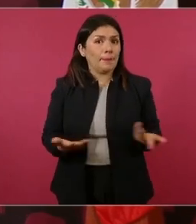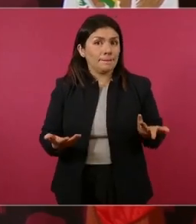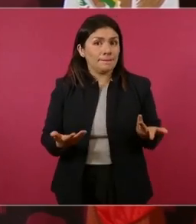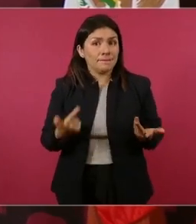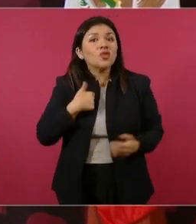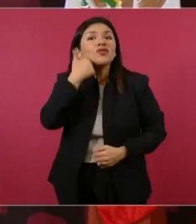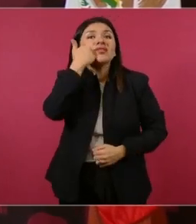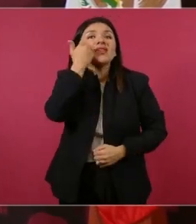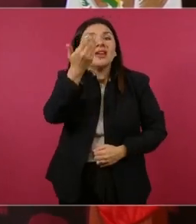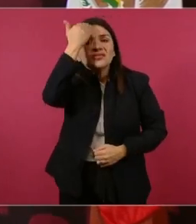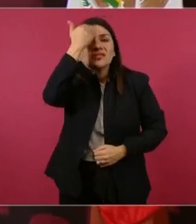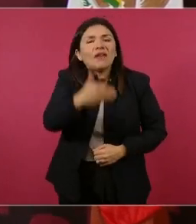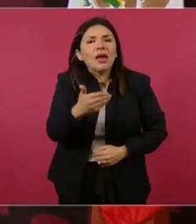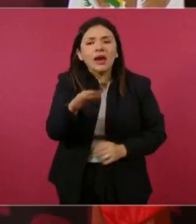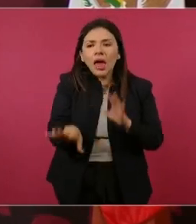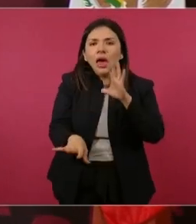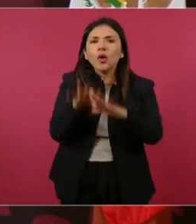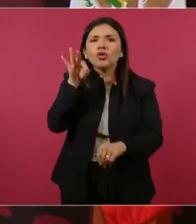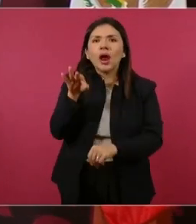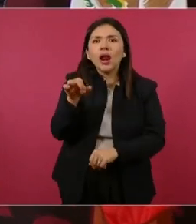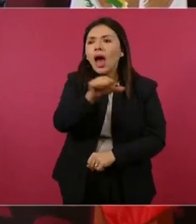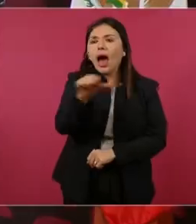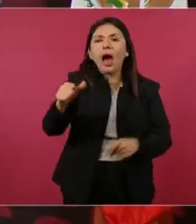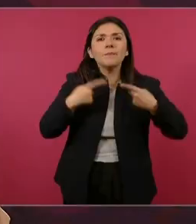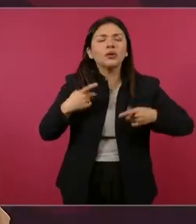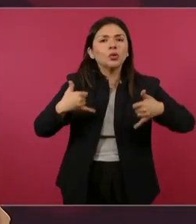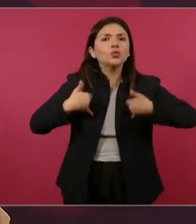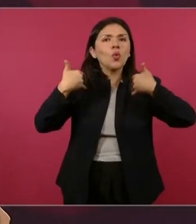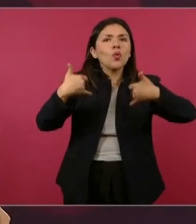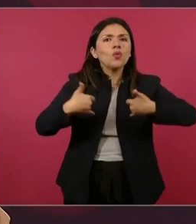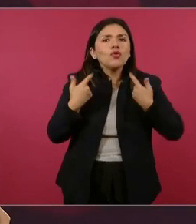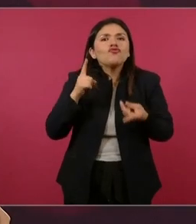porque lo que queremos es encontrar a los jóvenes.